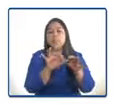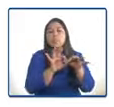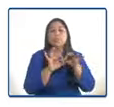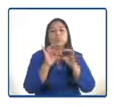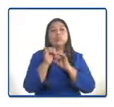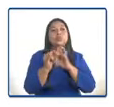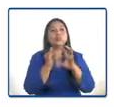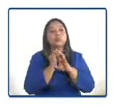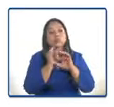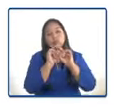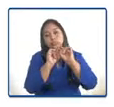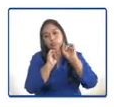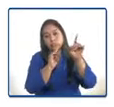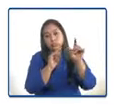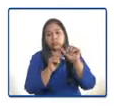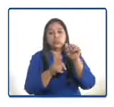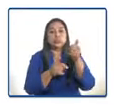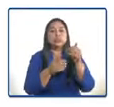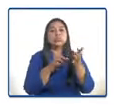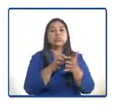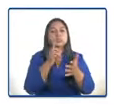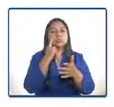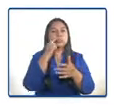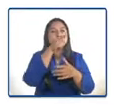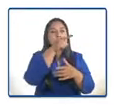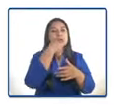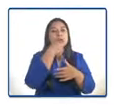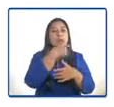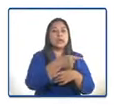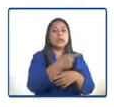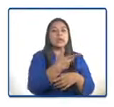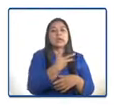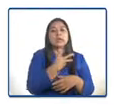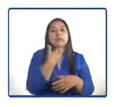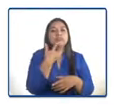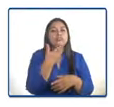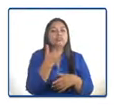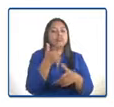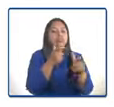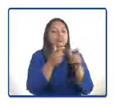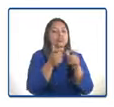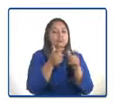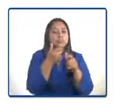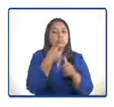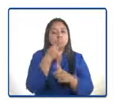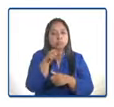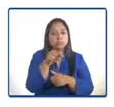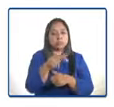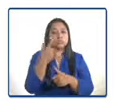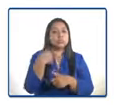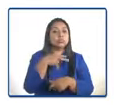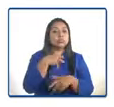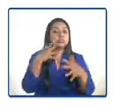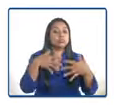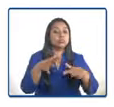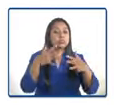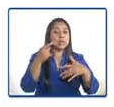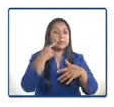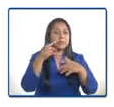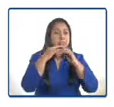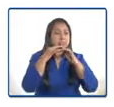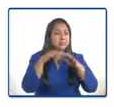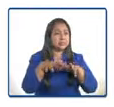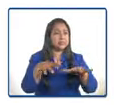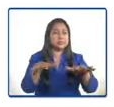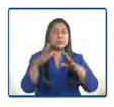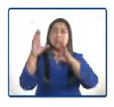y narcotráfico han aprovechado esta plataforma logística que son nuestros puertos para contaminar los